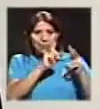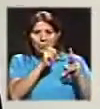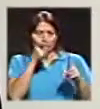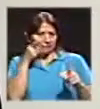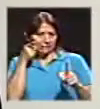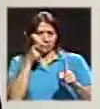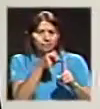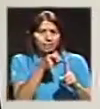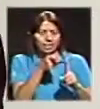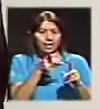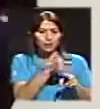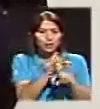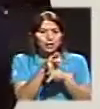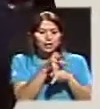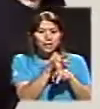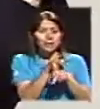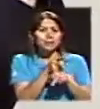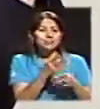superintendencia, porque